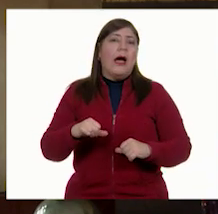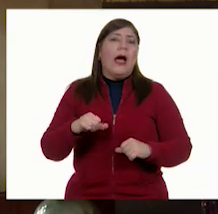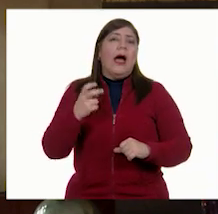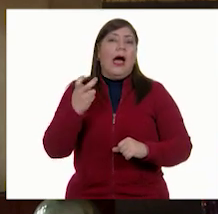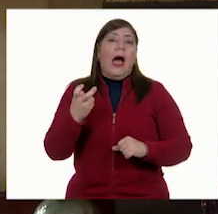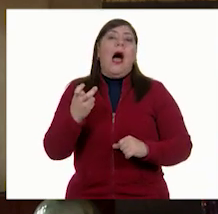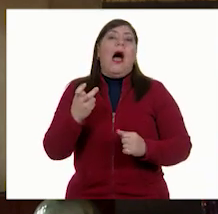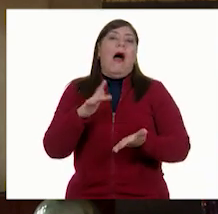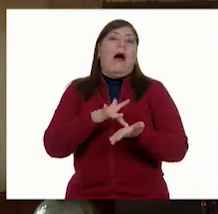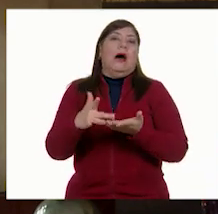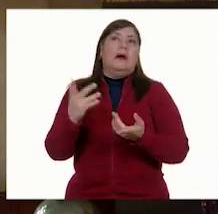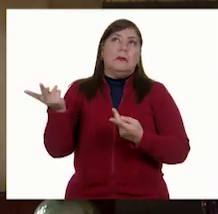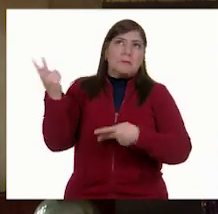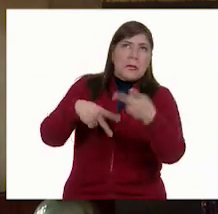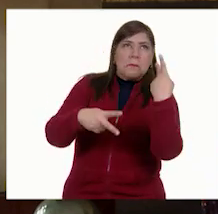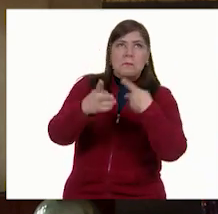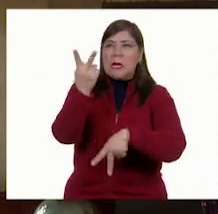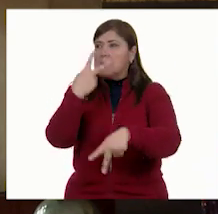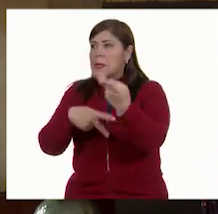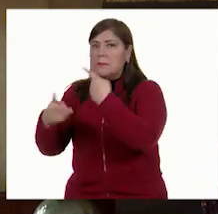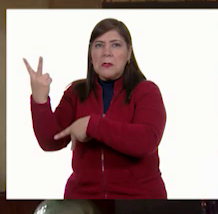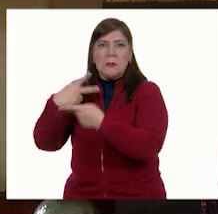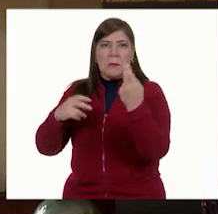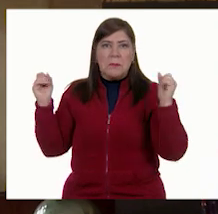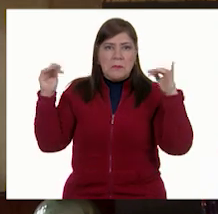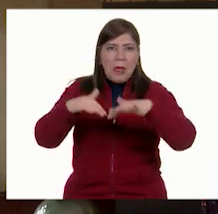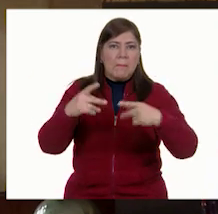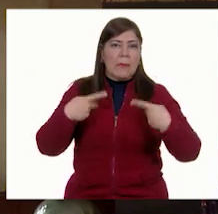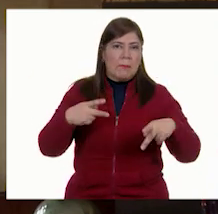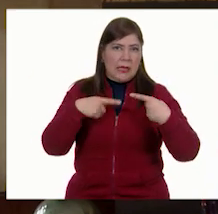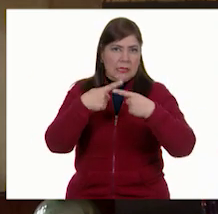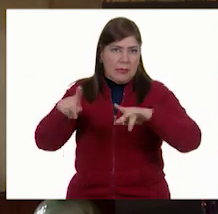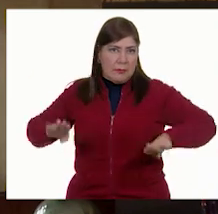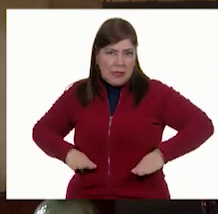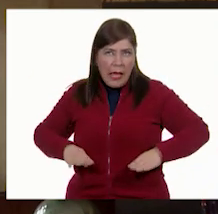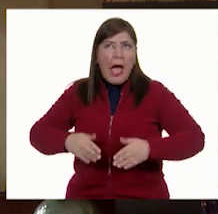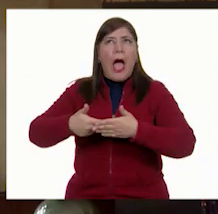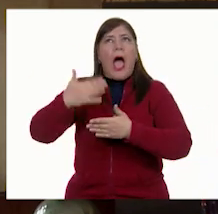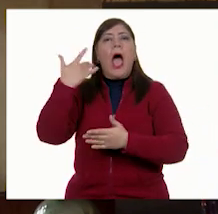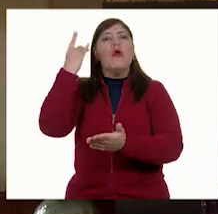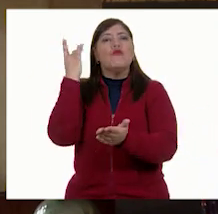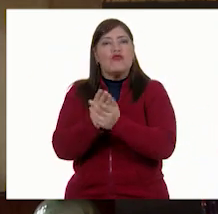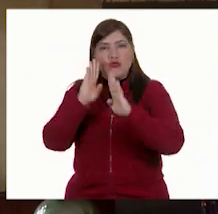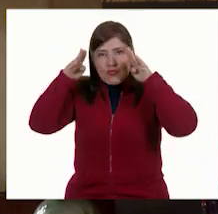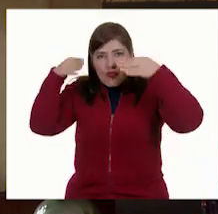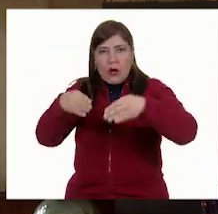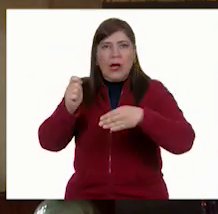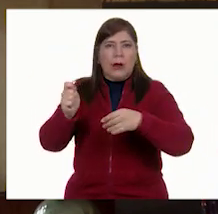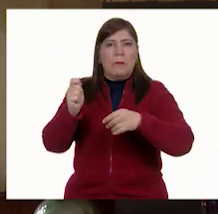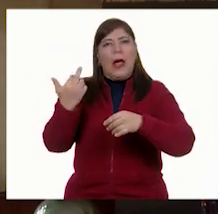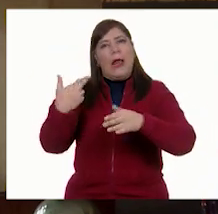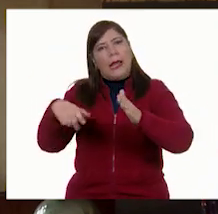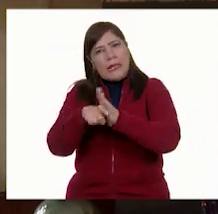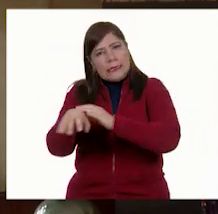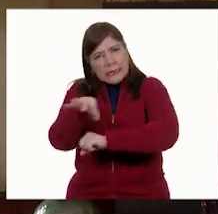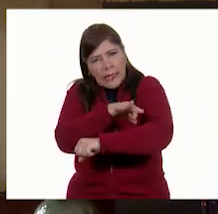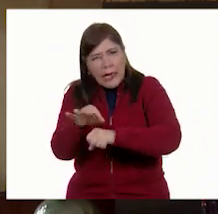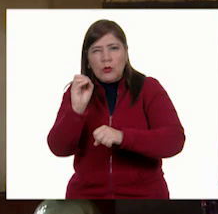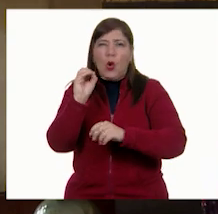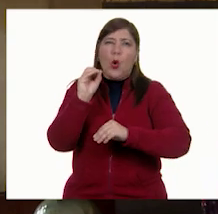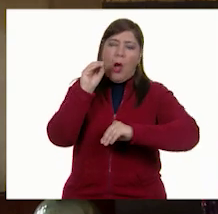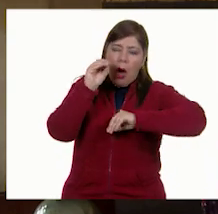de público, porque antes venían arquitectos y